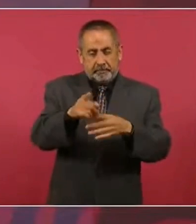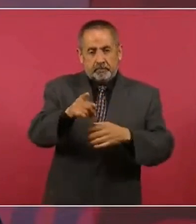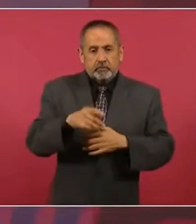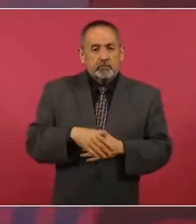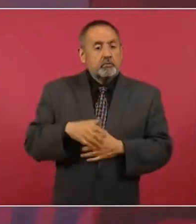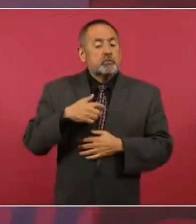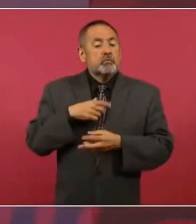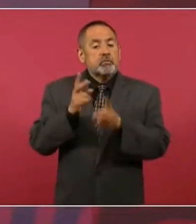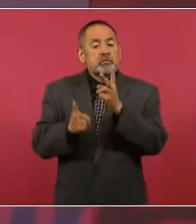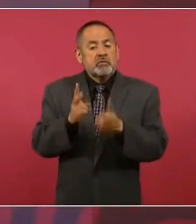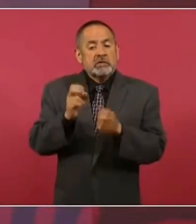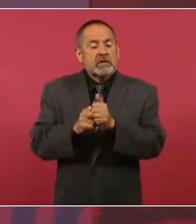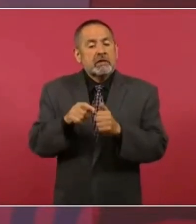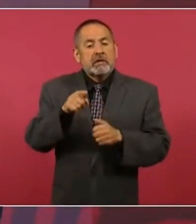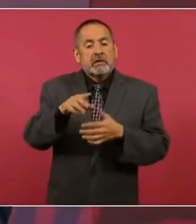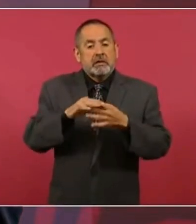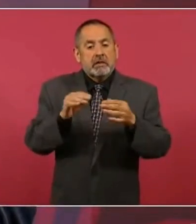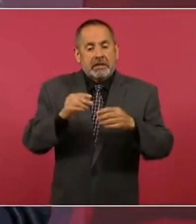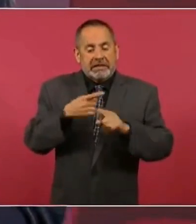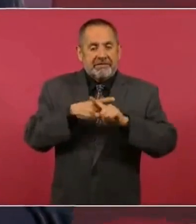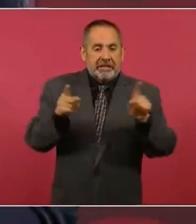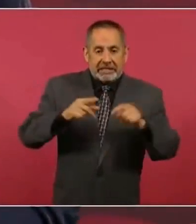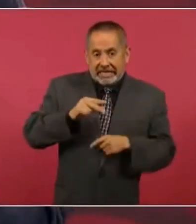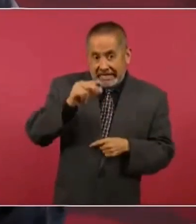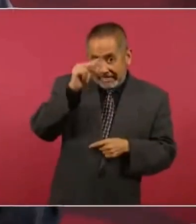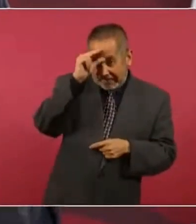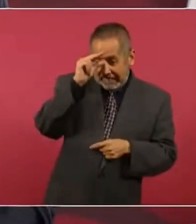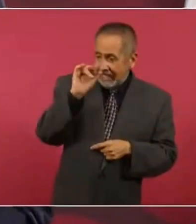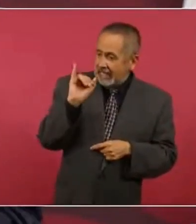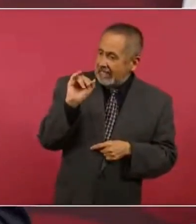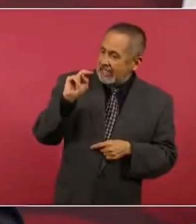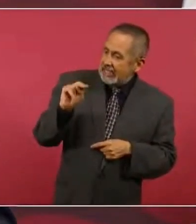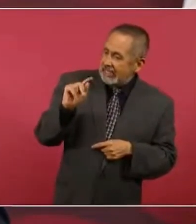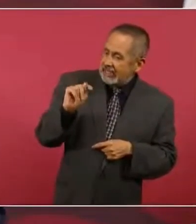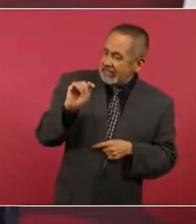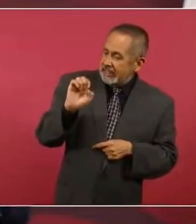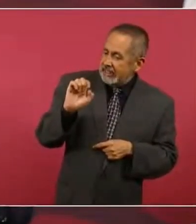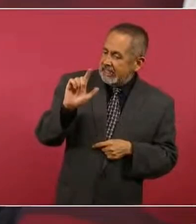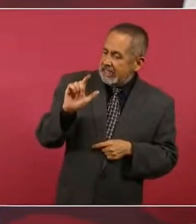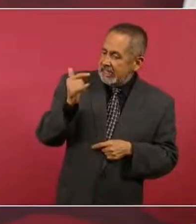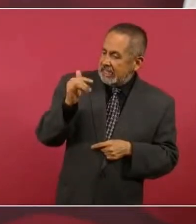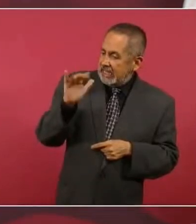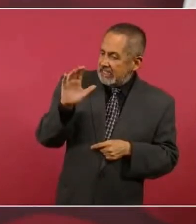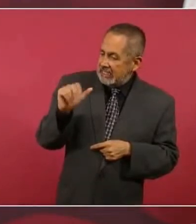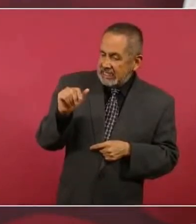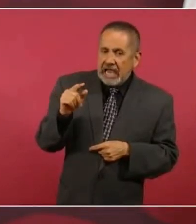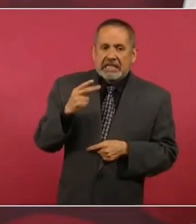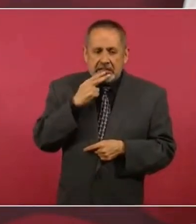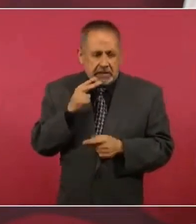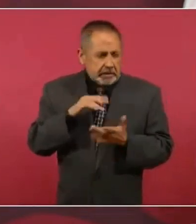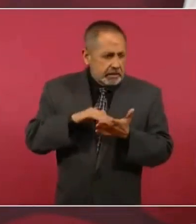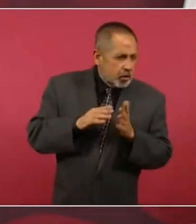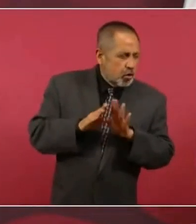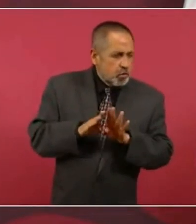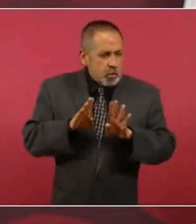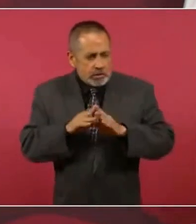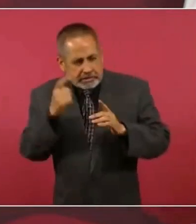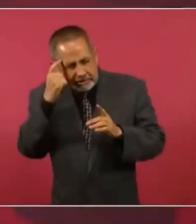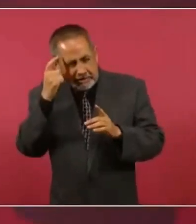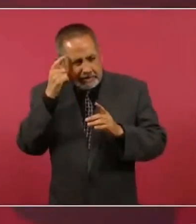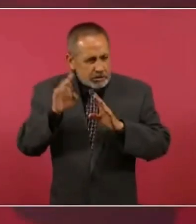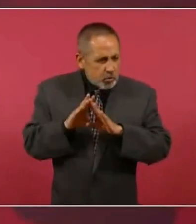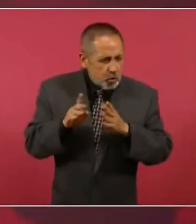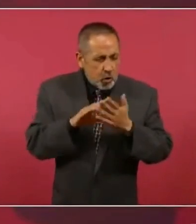yo hablé de que una cosa era la inteligencia que se requería para evitar la fuerza, para combatir